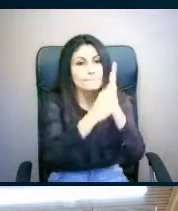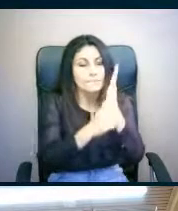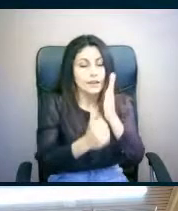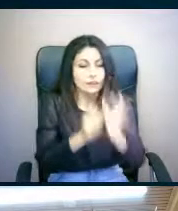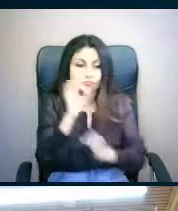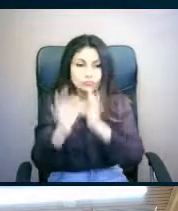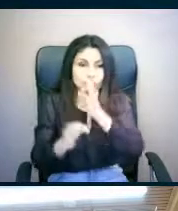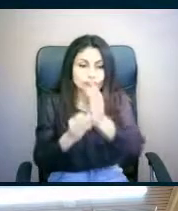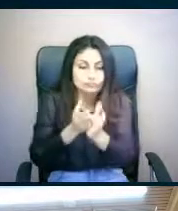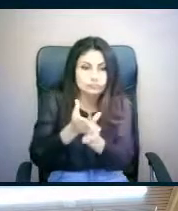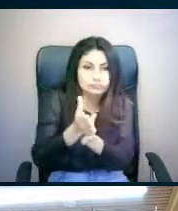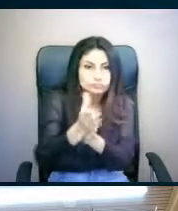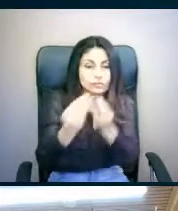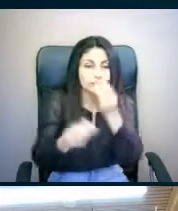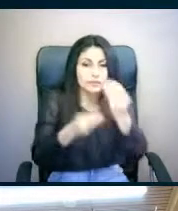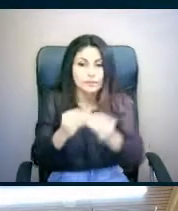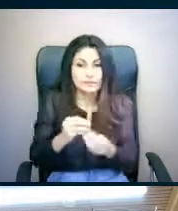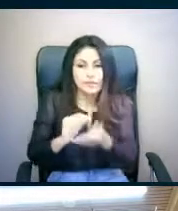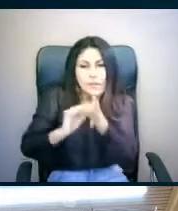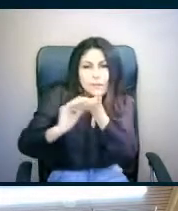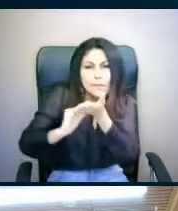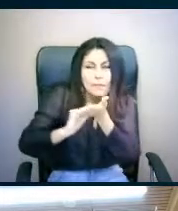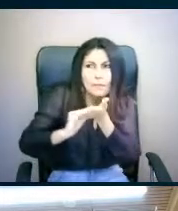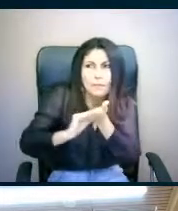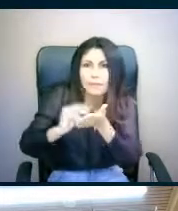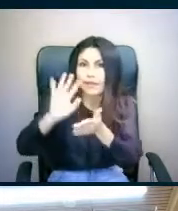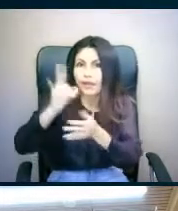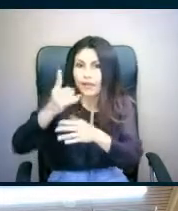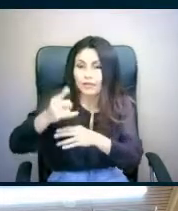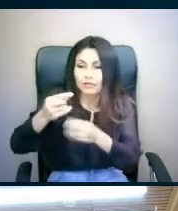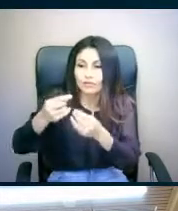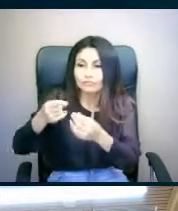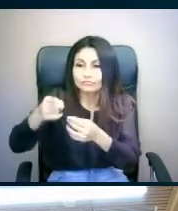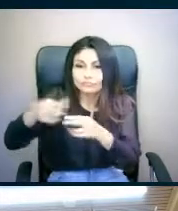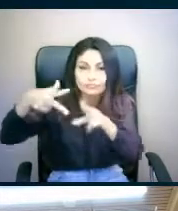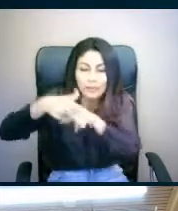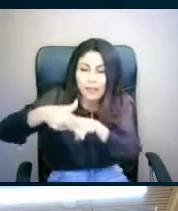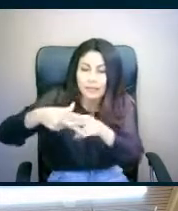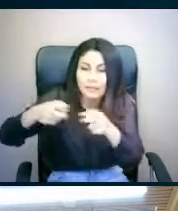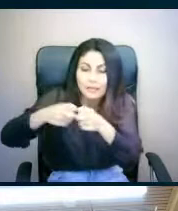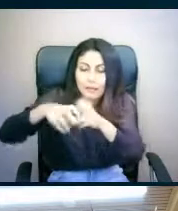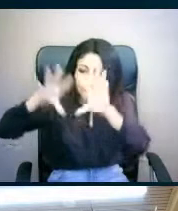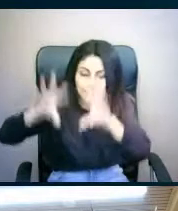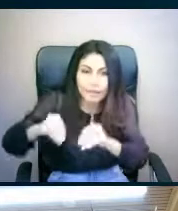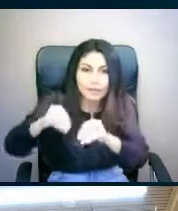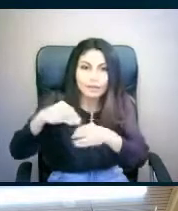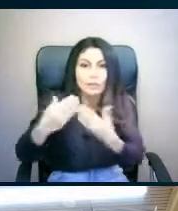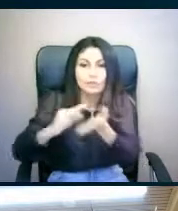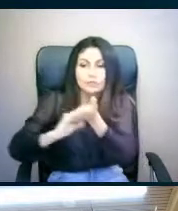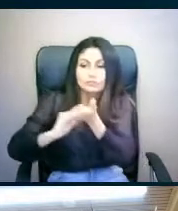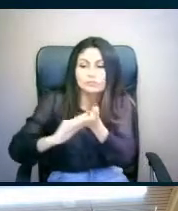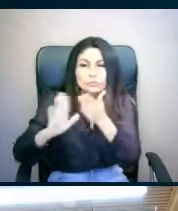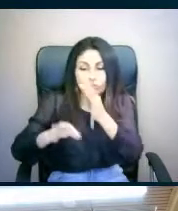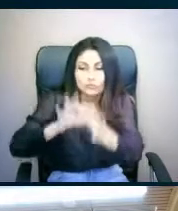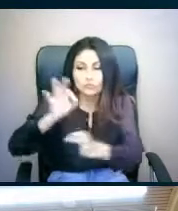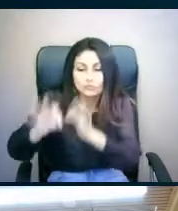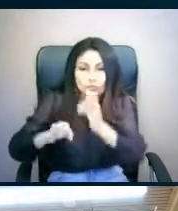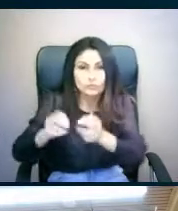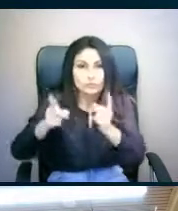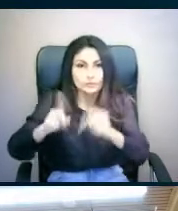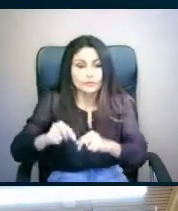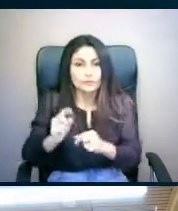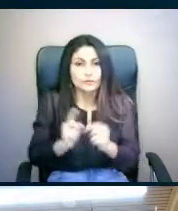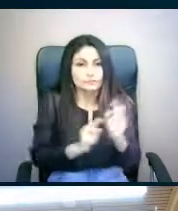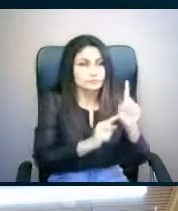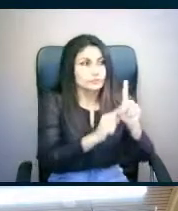la efectividad de las acciones correctivas del Departamento de Mantenimiento, específicamente mantenimiento de las redes de distribución